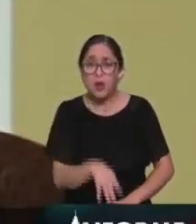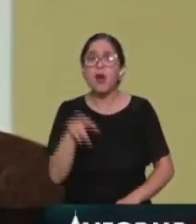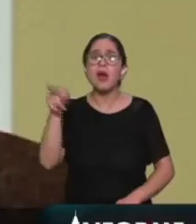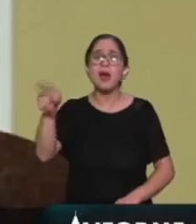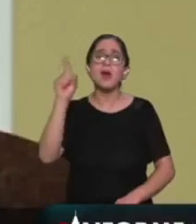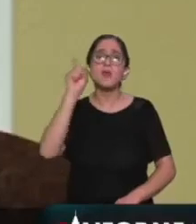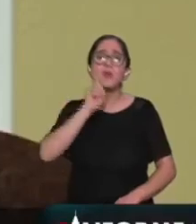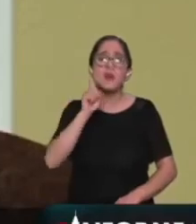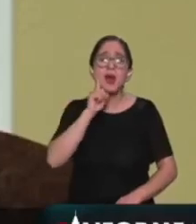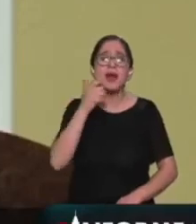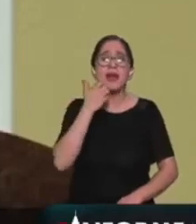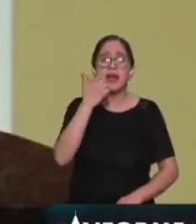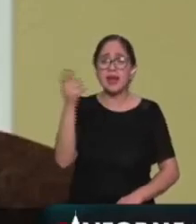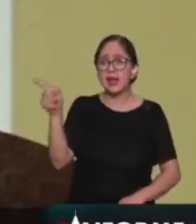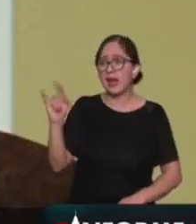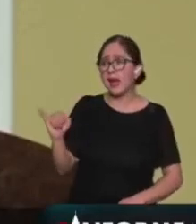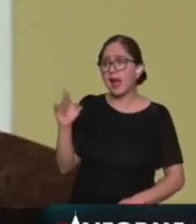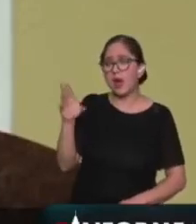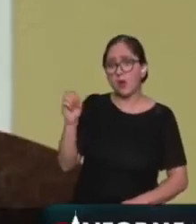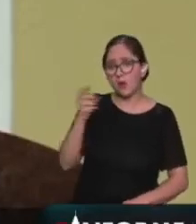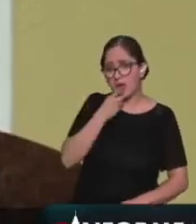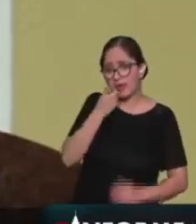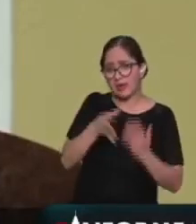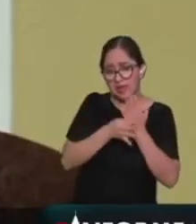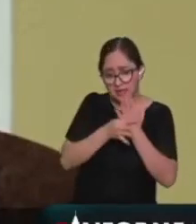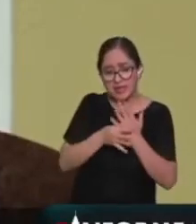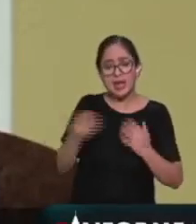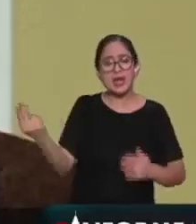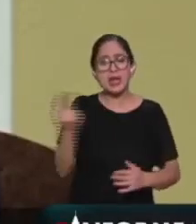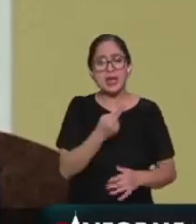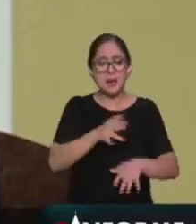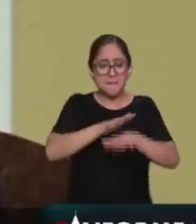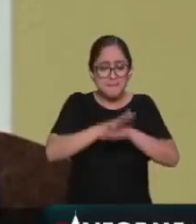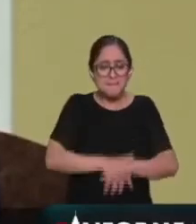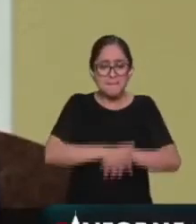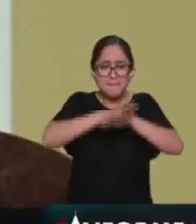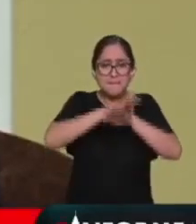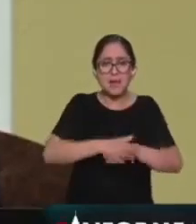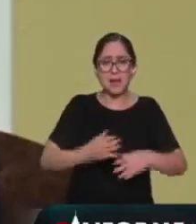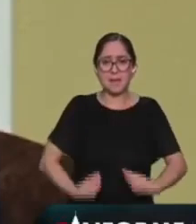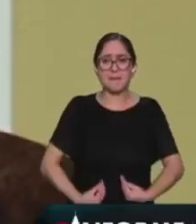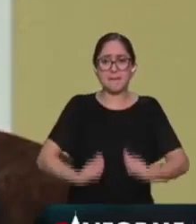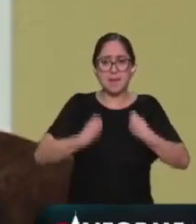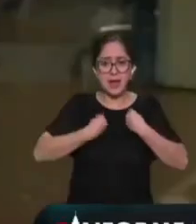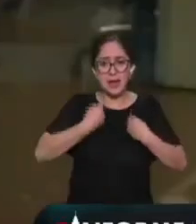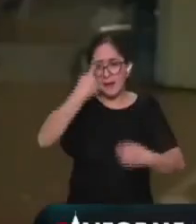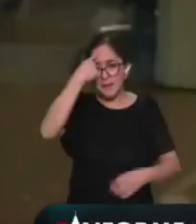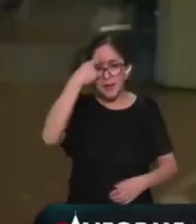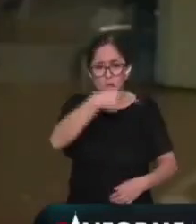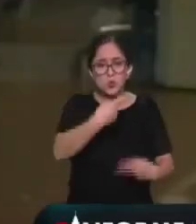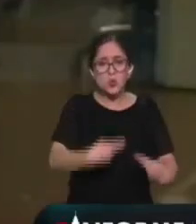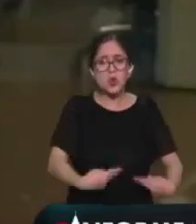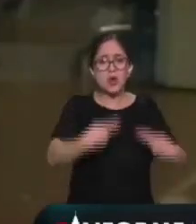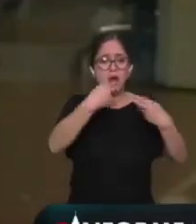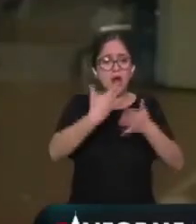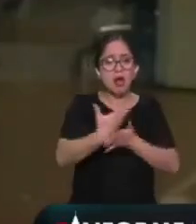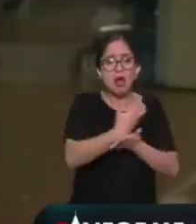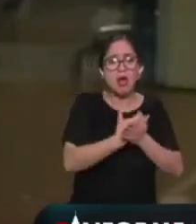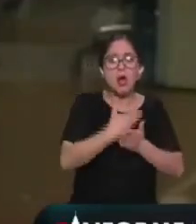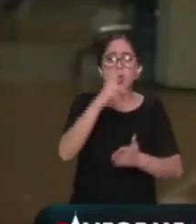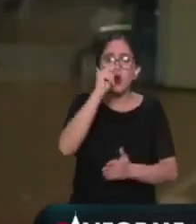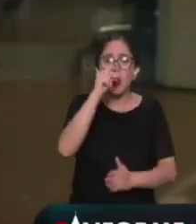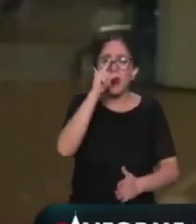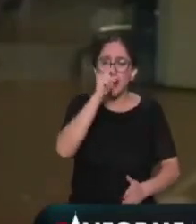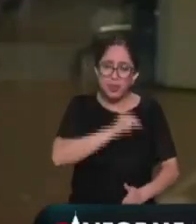de así está declarado por Jacobo, de revivirlo para que no se les echara a perder su business. Durante sus años